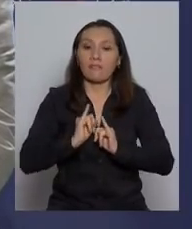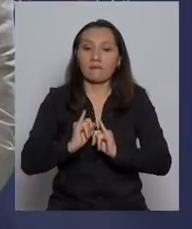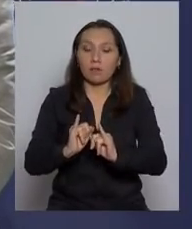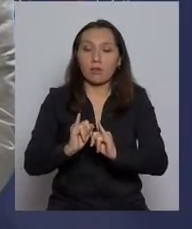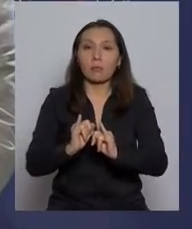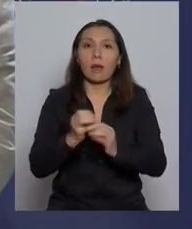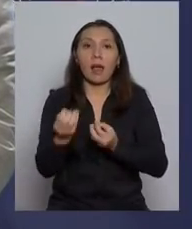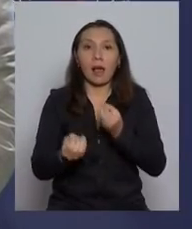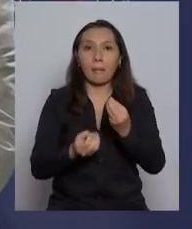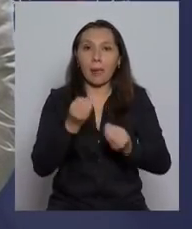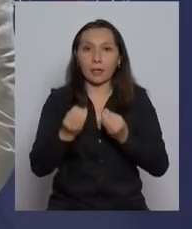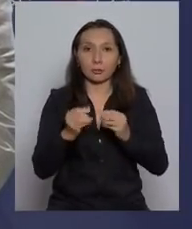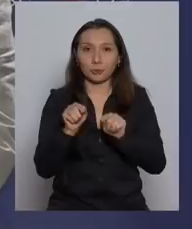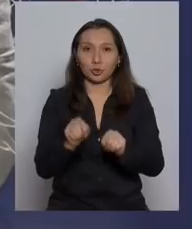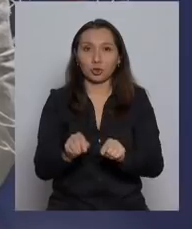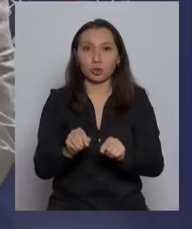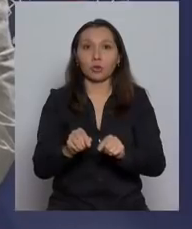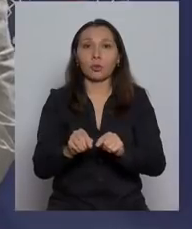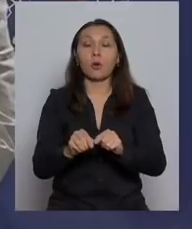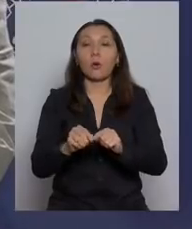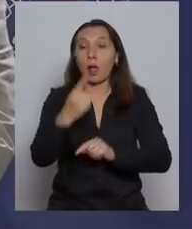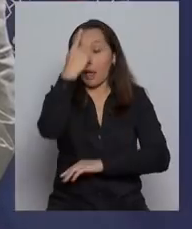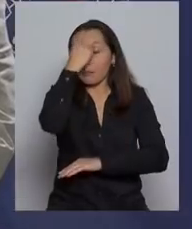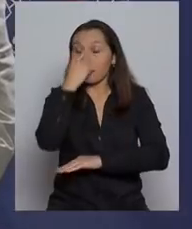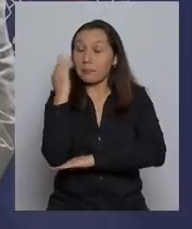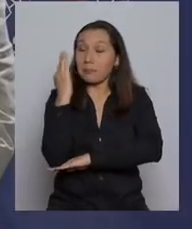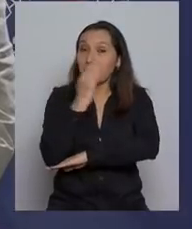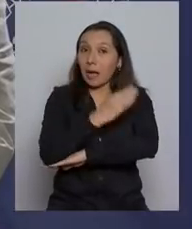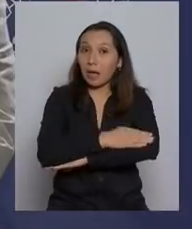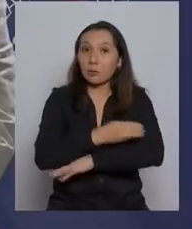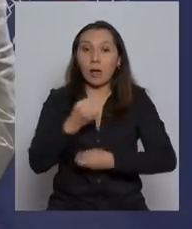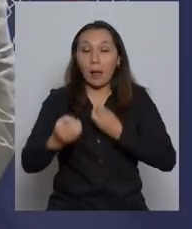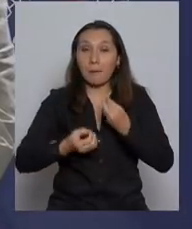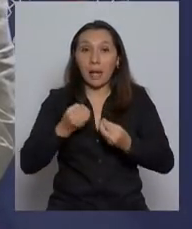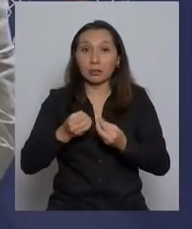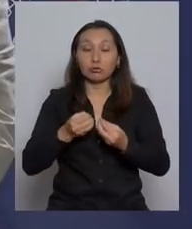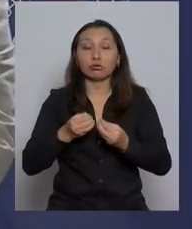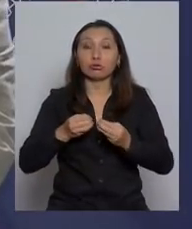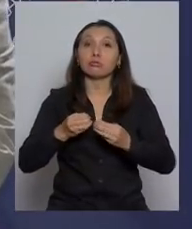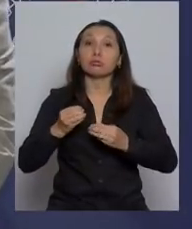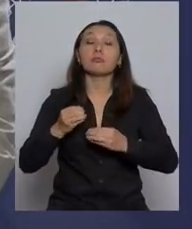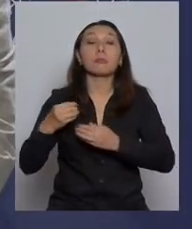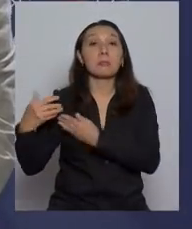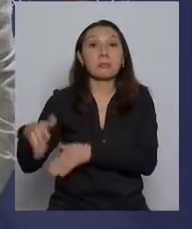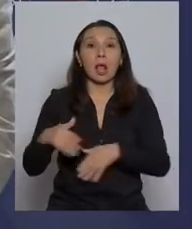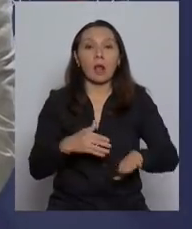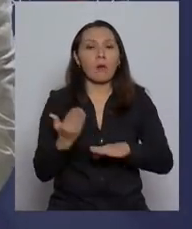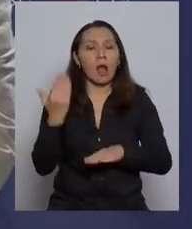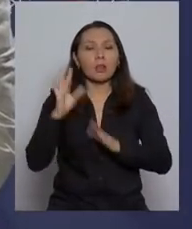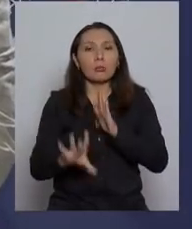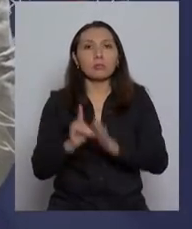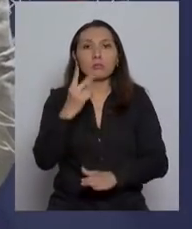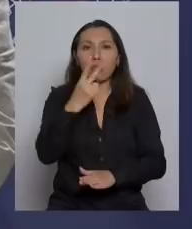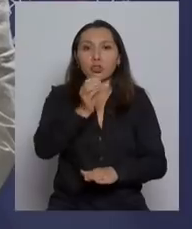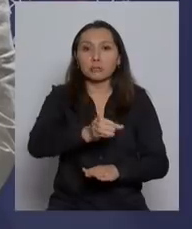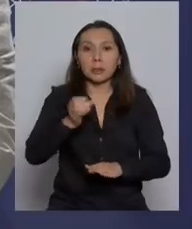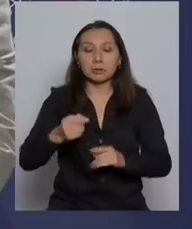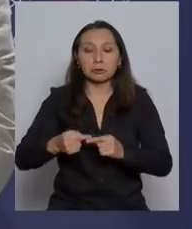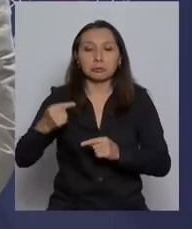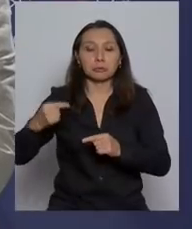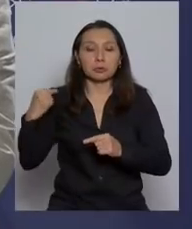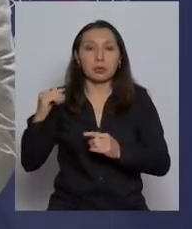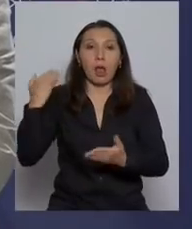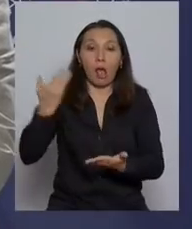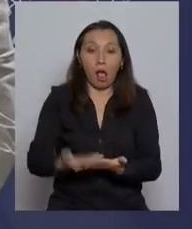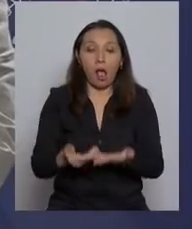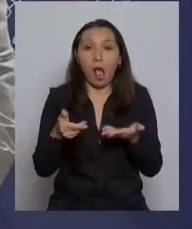Quiero reportar lo que ha pasado en la isla de Rapa Nui. Hace unos días atrás se registraron dos casos. Hasta